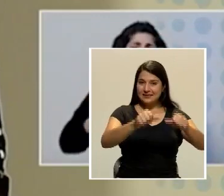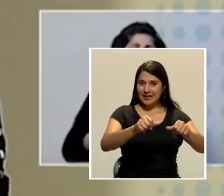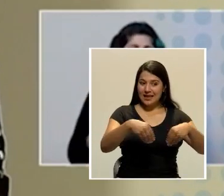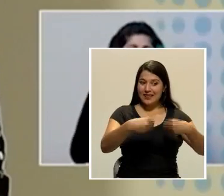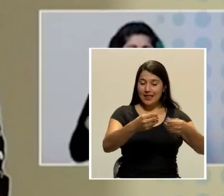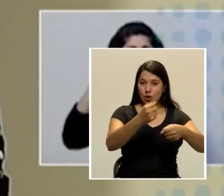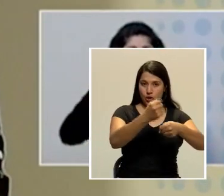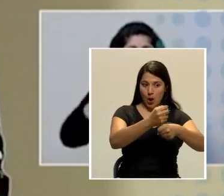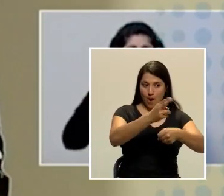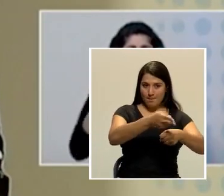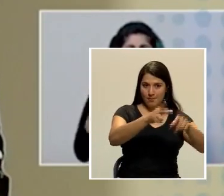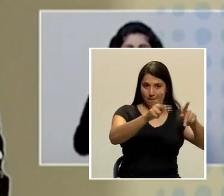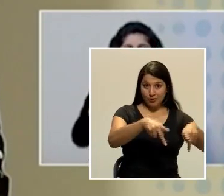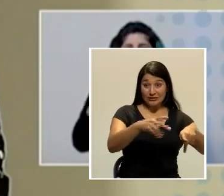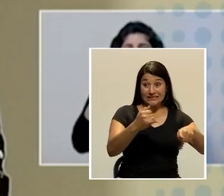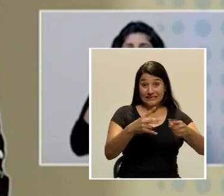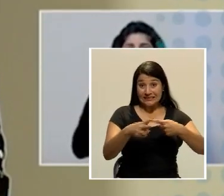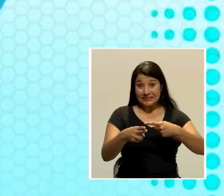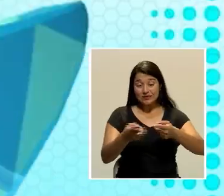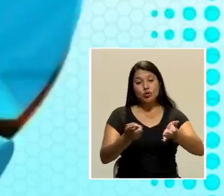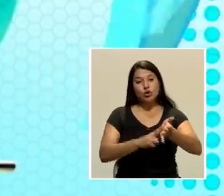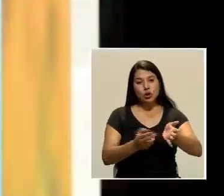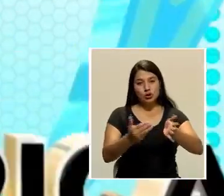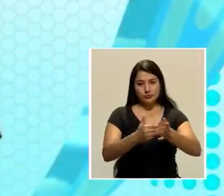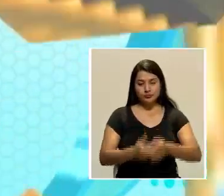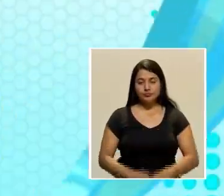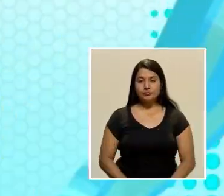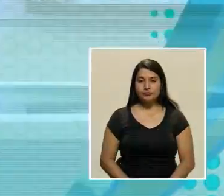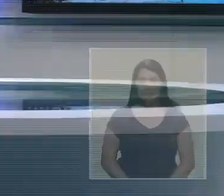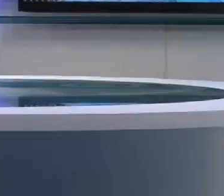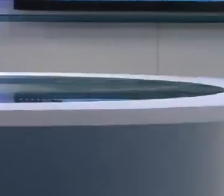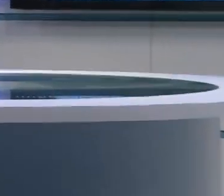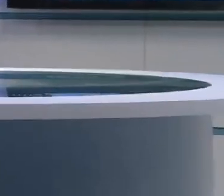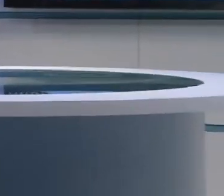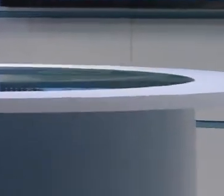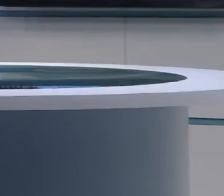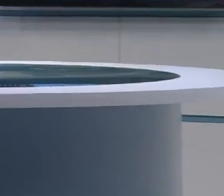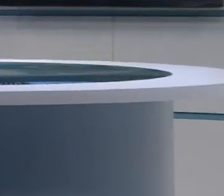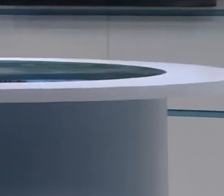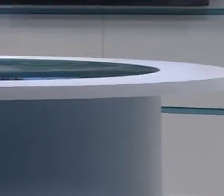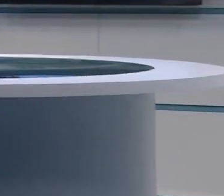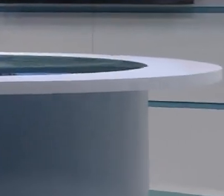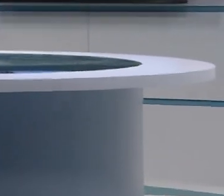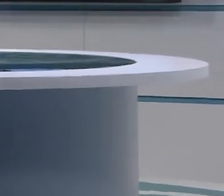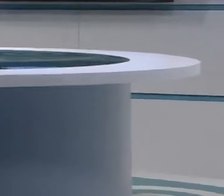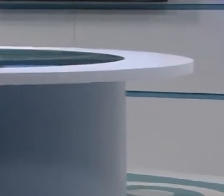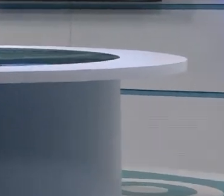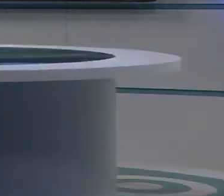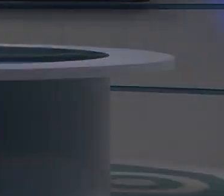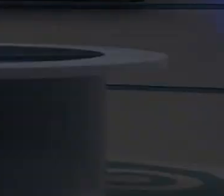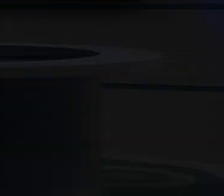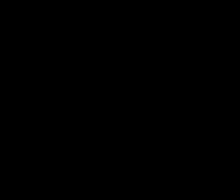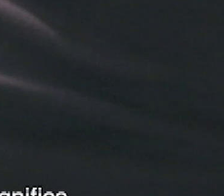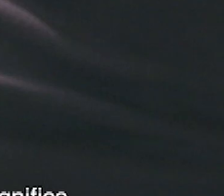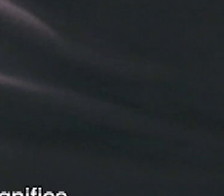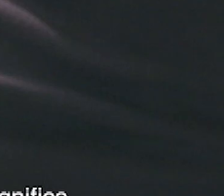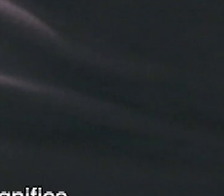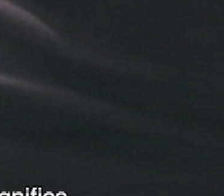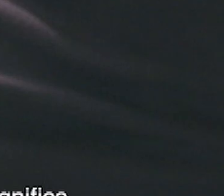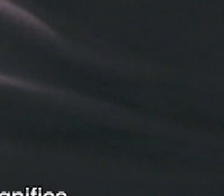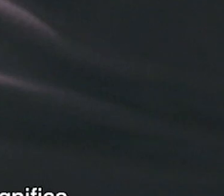El gobierno puso a disposición de las empresas un fondo de avales para facilitar el crédito a las que están afectadas por la pandemia. Como